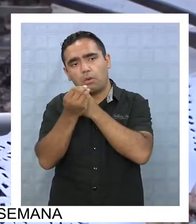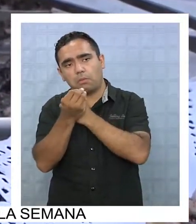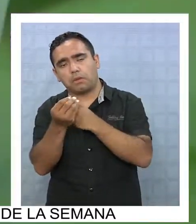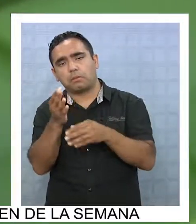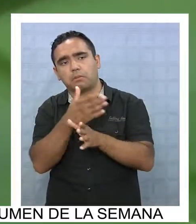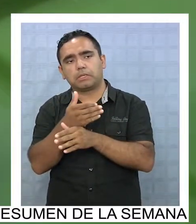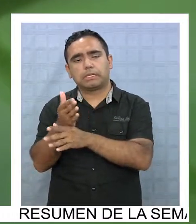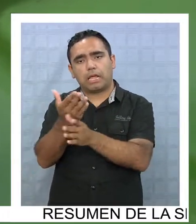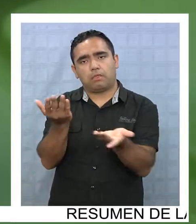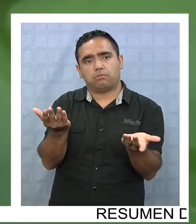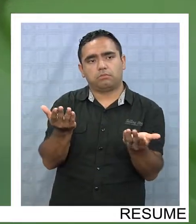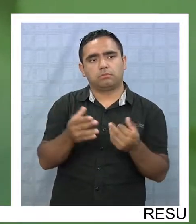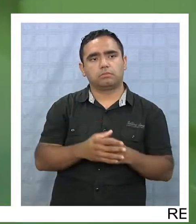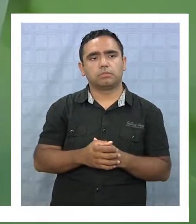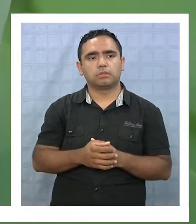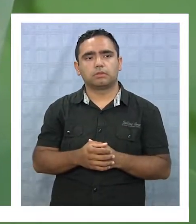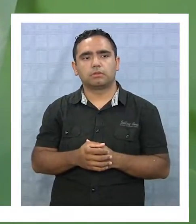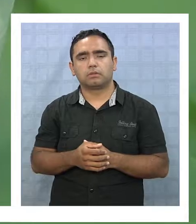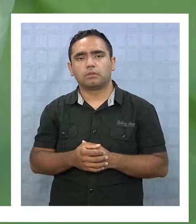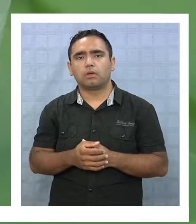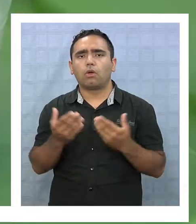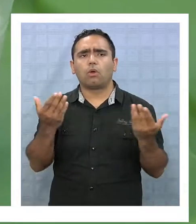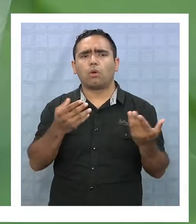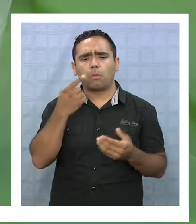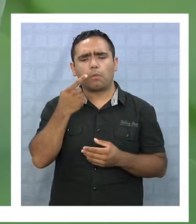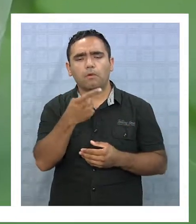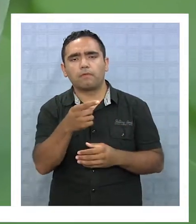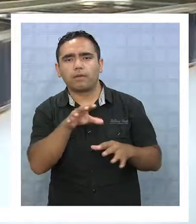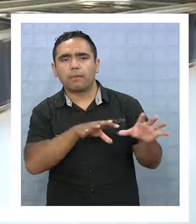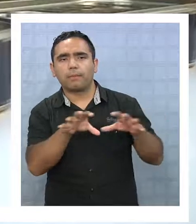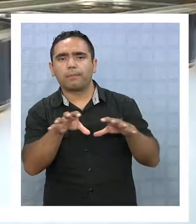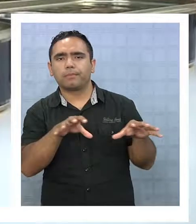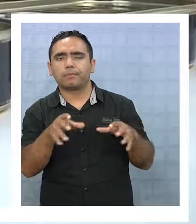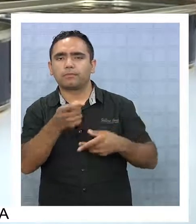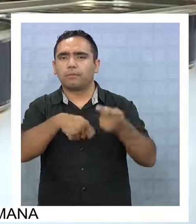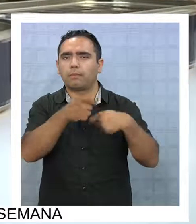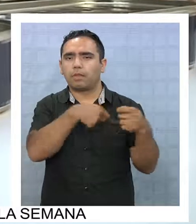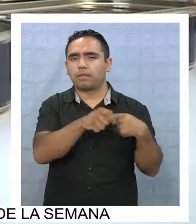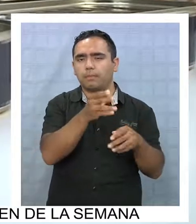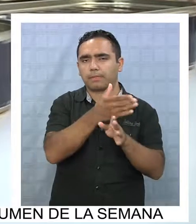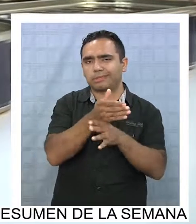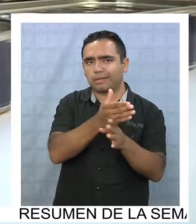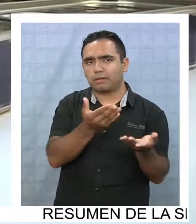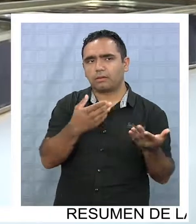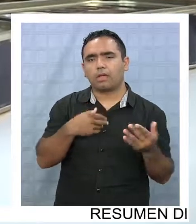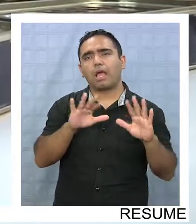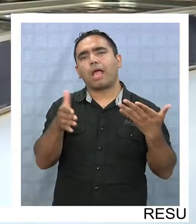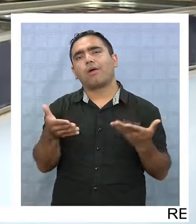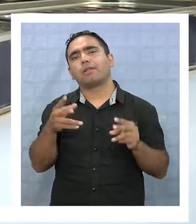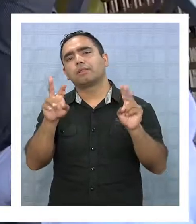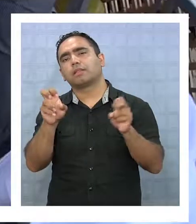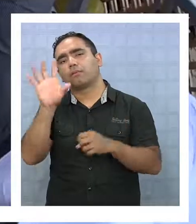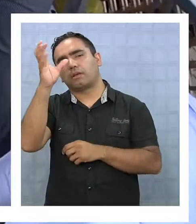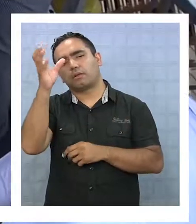pescado. ¿Cómo se ve la producción de pescado en esta temporada? Mire, ahora con el tema climático, la corriente del niño ha estado